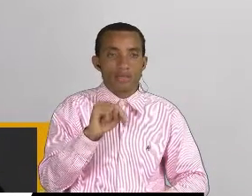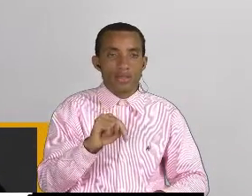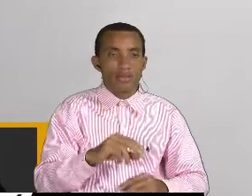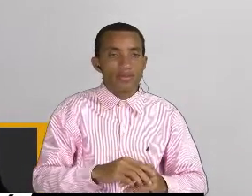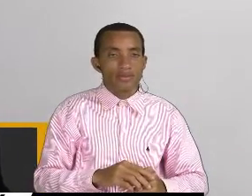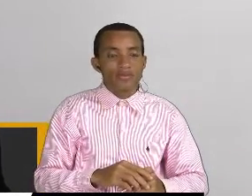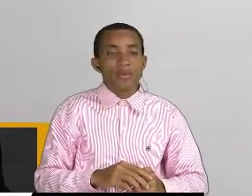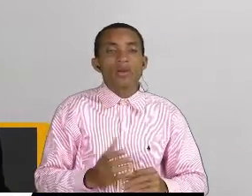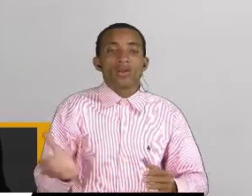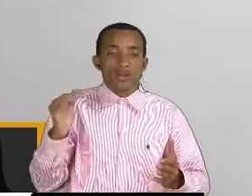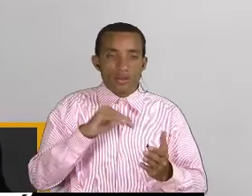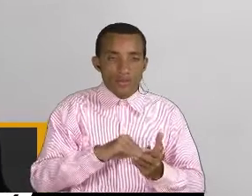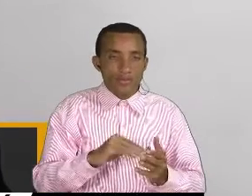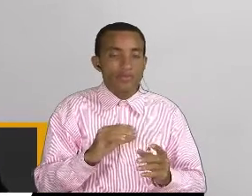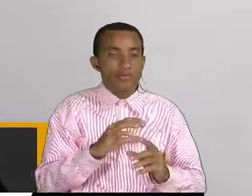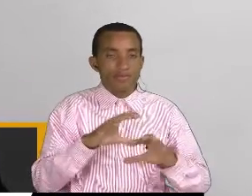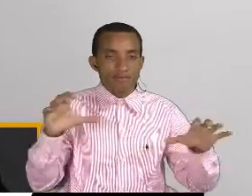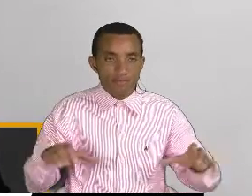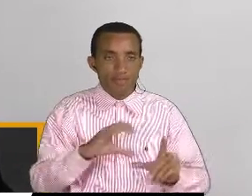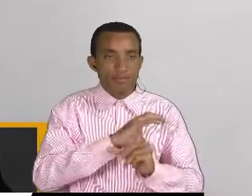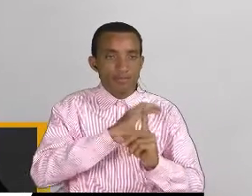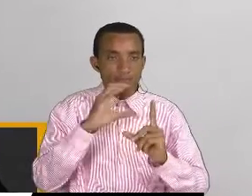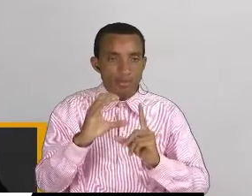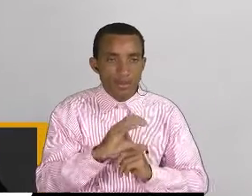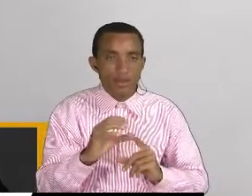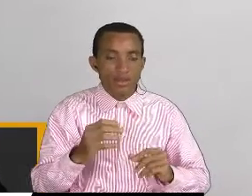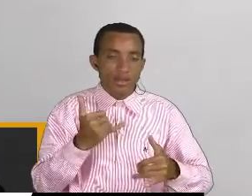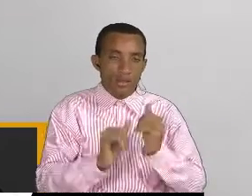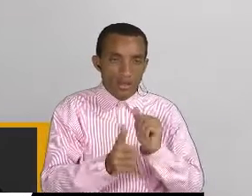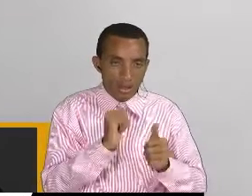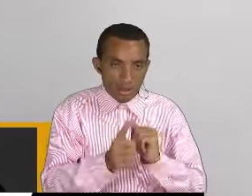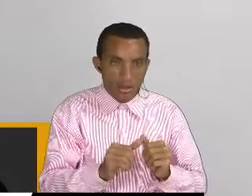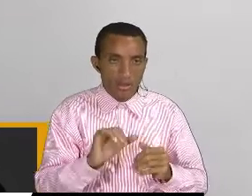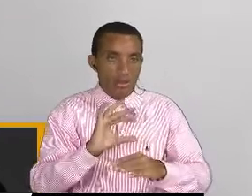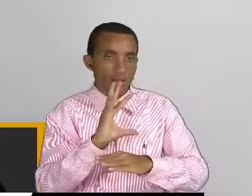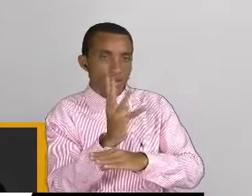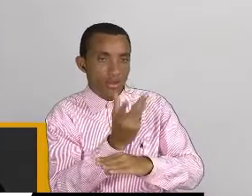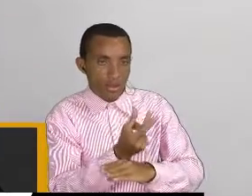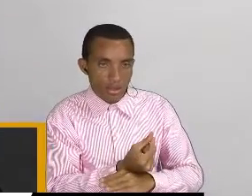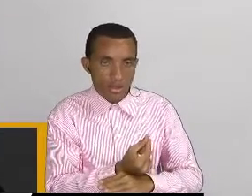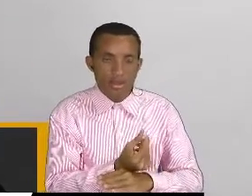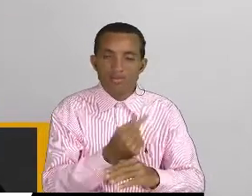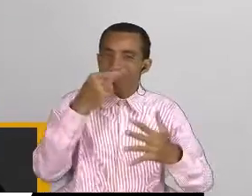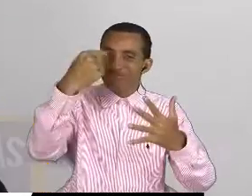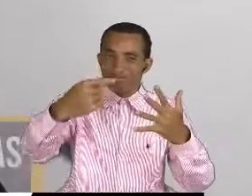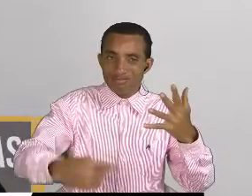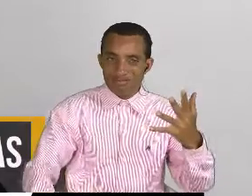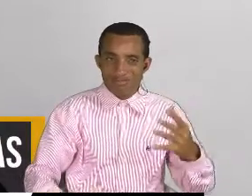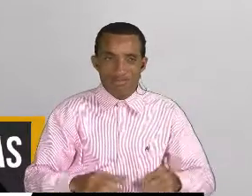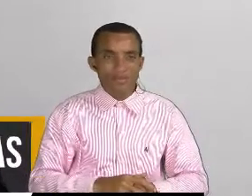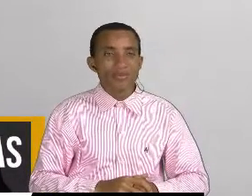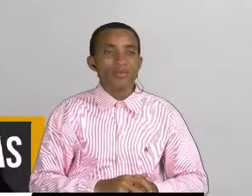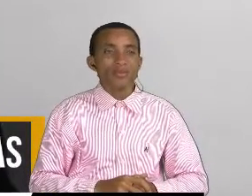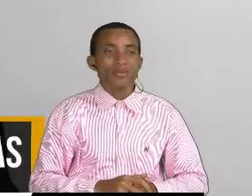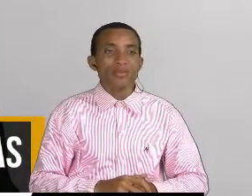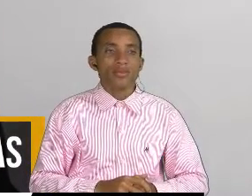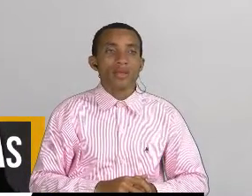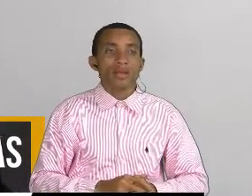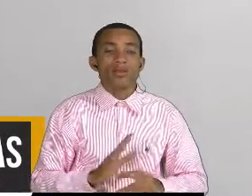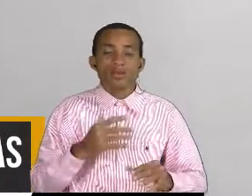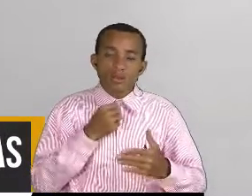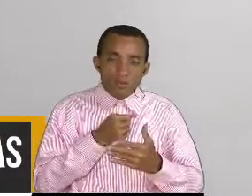actividades culturales, deportivas, recreativas, lúdicas, artísticas, entre otras. Y bueno, pues todo esto ha sido el producto, un